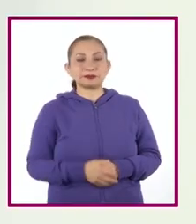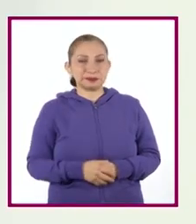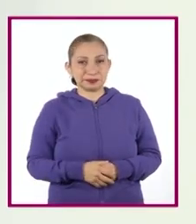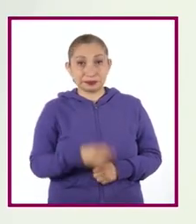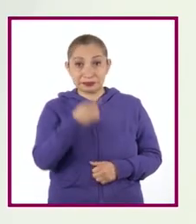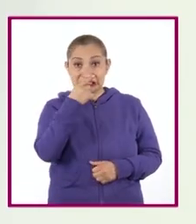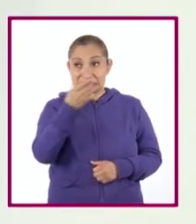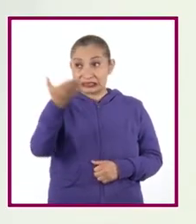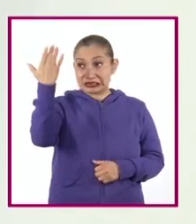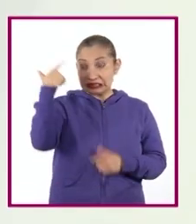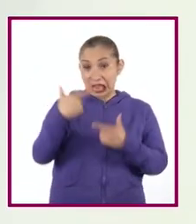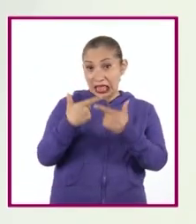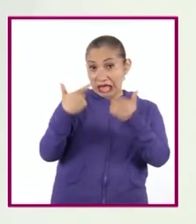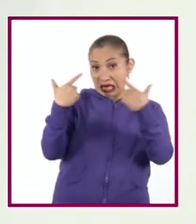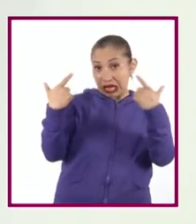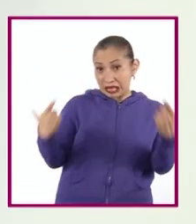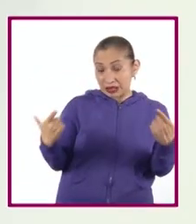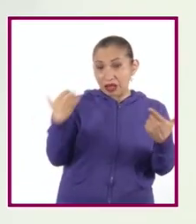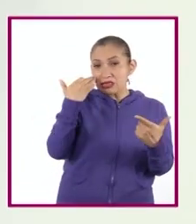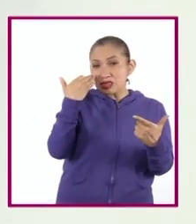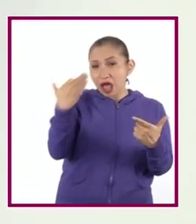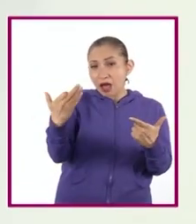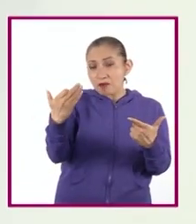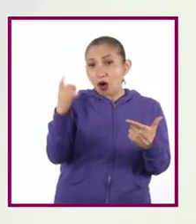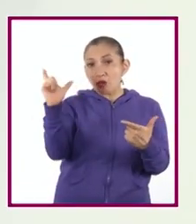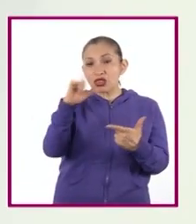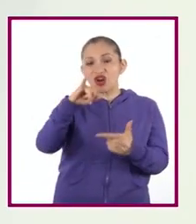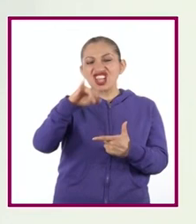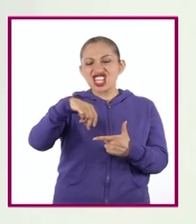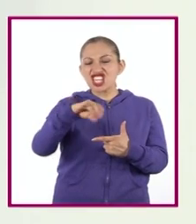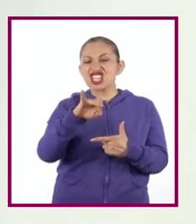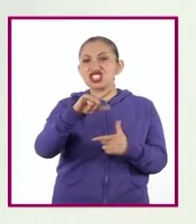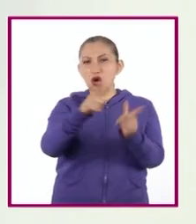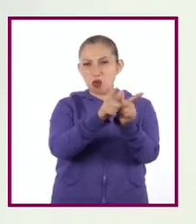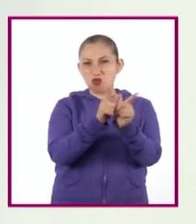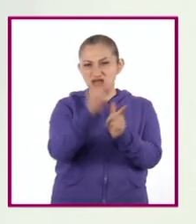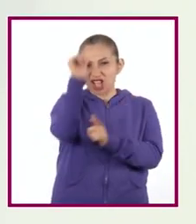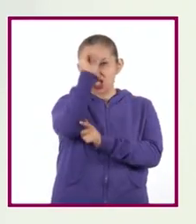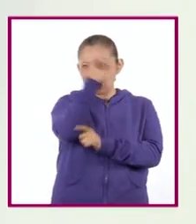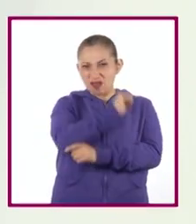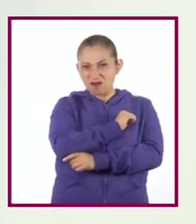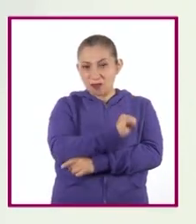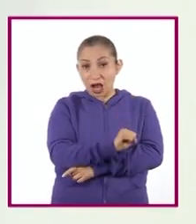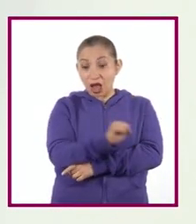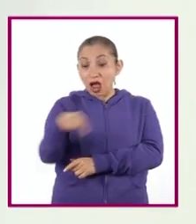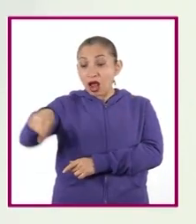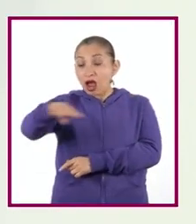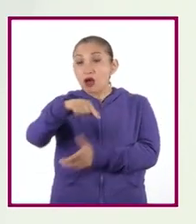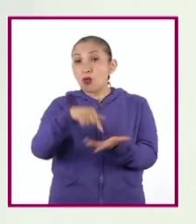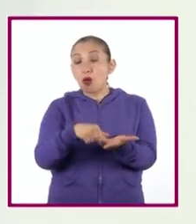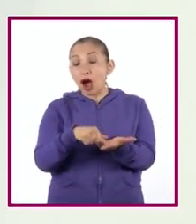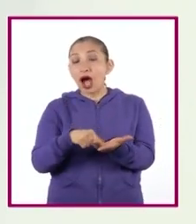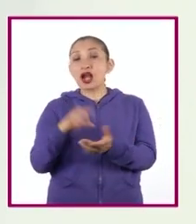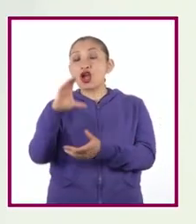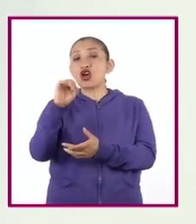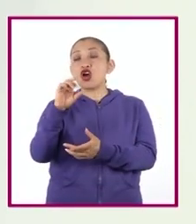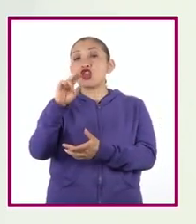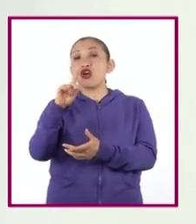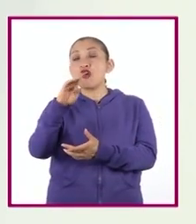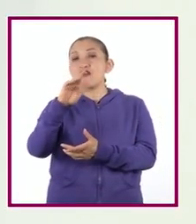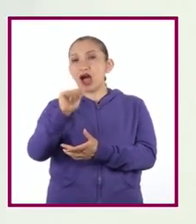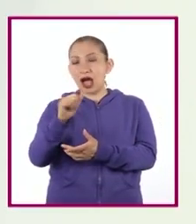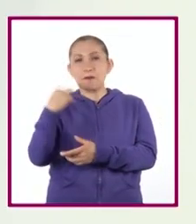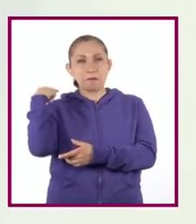Cuenta la leyenda que durante la época de la Inquisición, en la ciudad de Córdoba, en el estado mexicano de